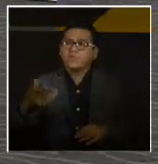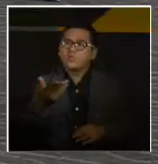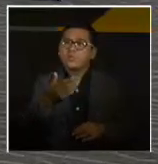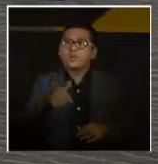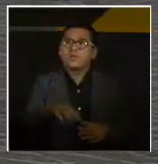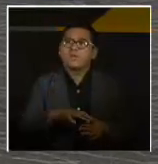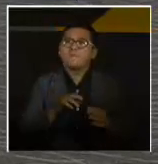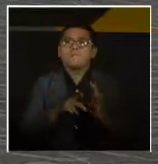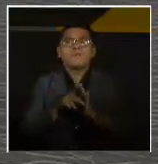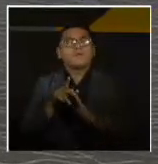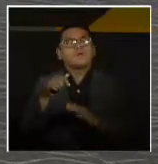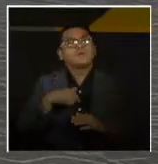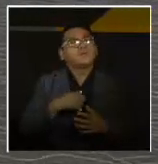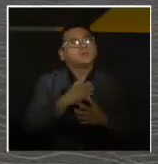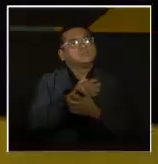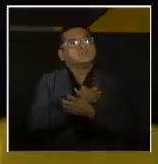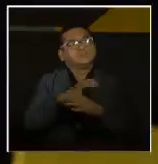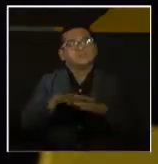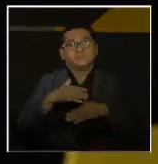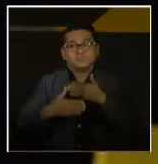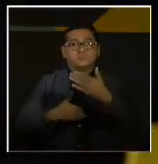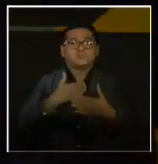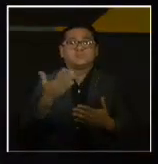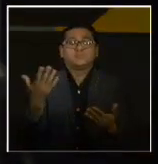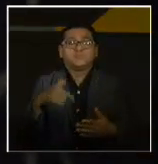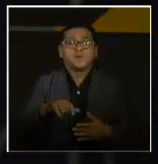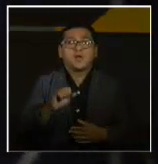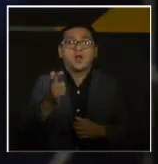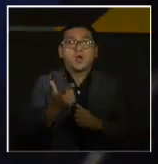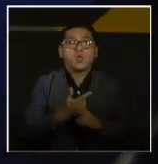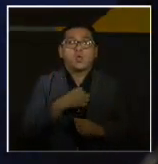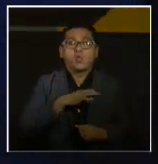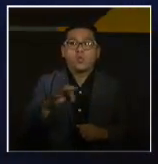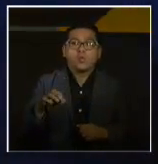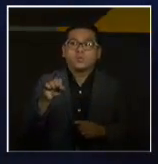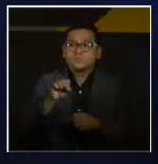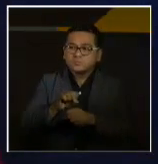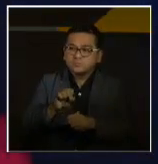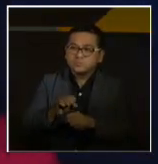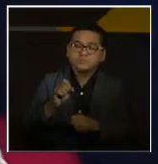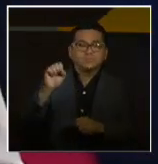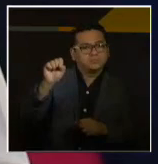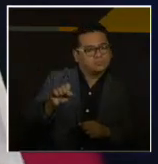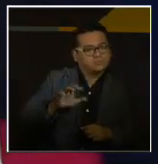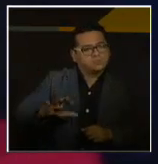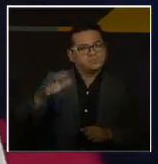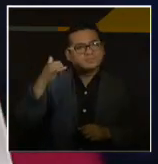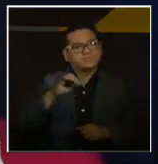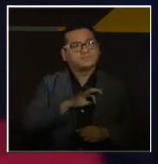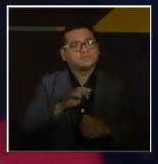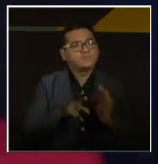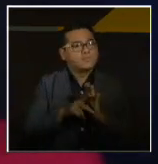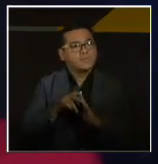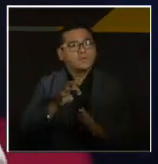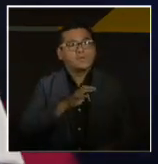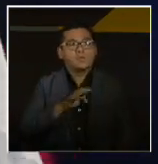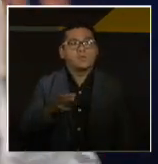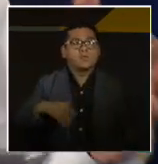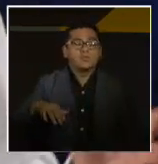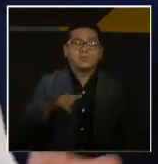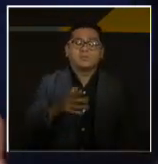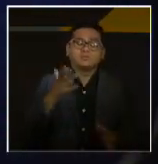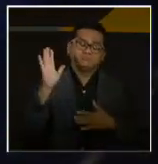ustedes, que es el programa de educación extensiva que han hecho en algunas secundarias del sur de la ciudad. Ese programa donde